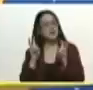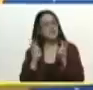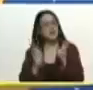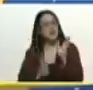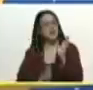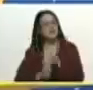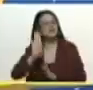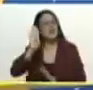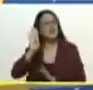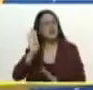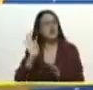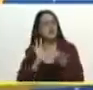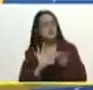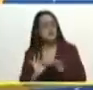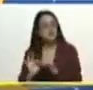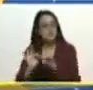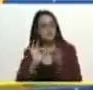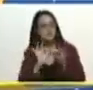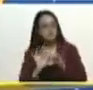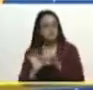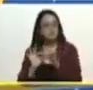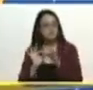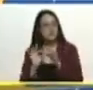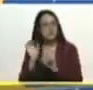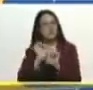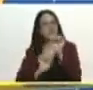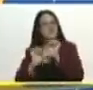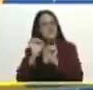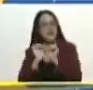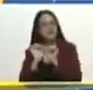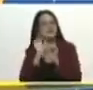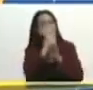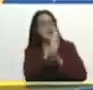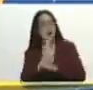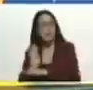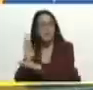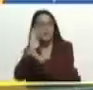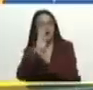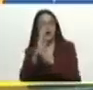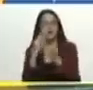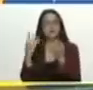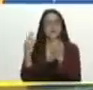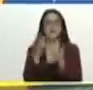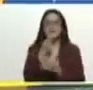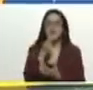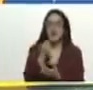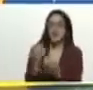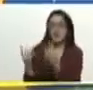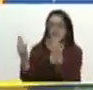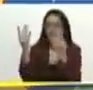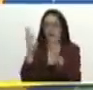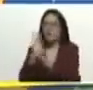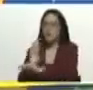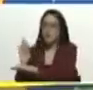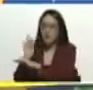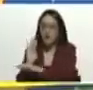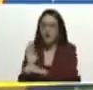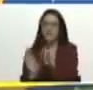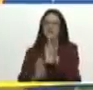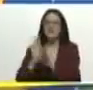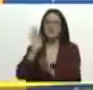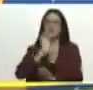común, del desarrollo común, de la defensa del medio ambiente, de la Amazonía, por ejemplo, del desarrollo